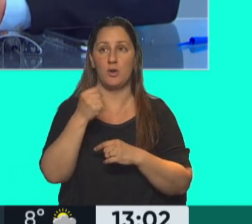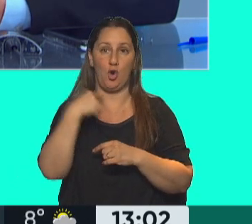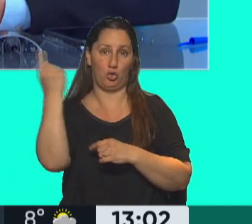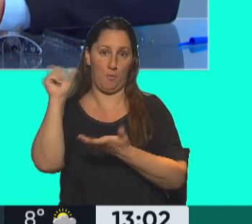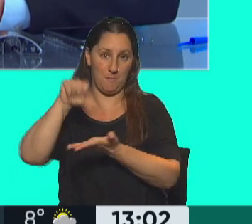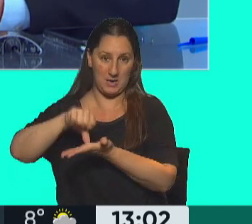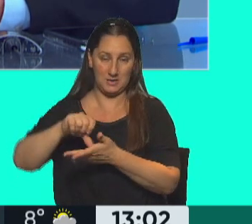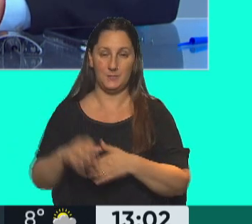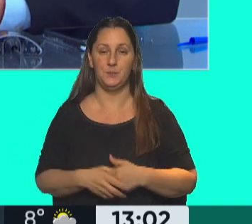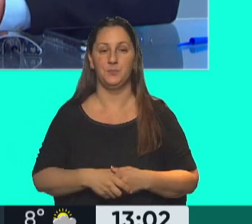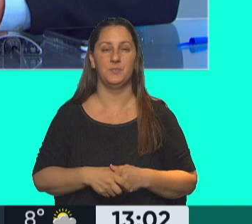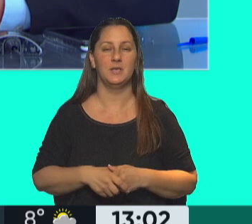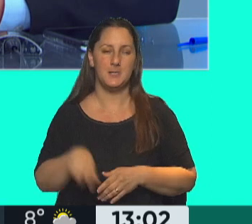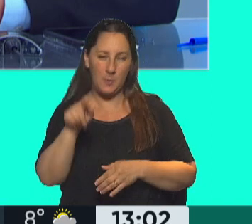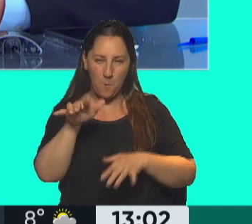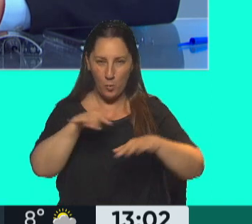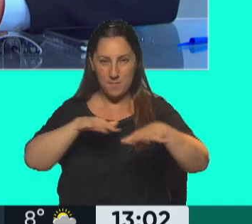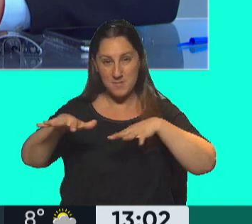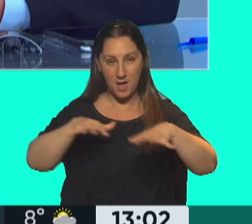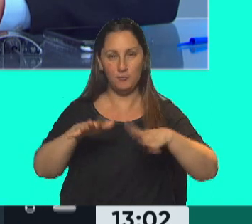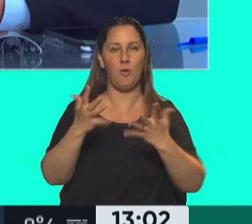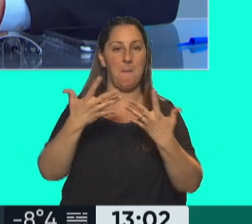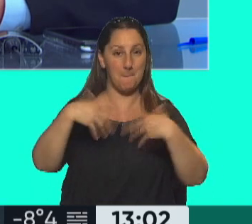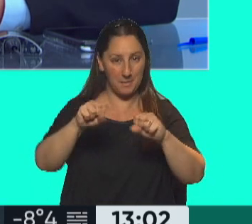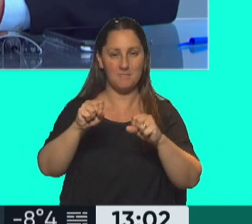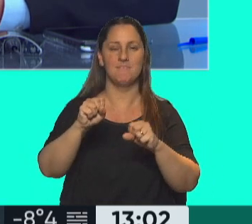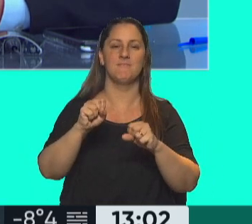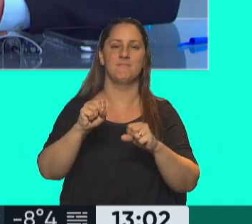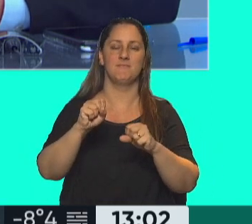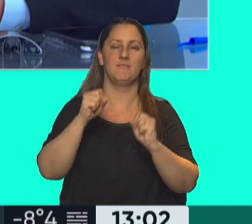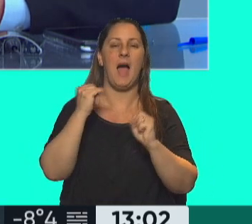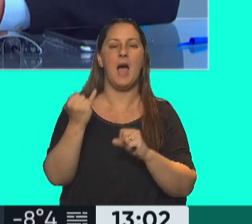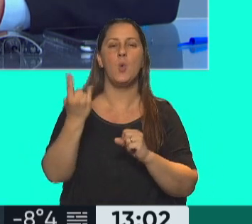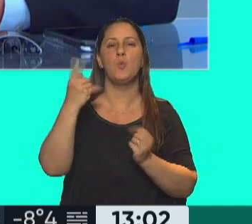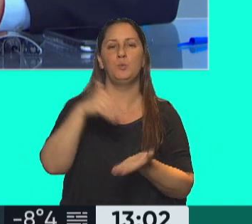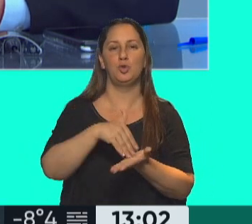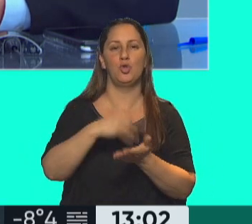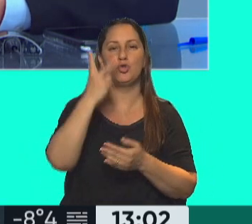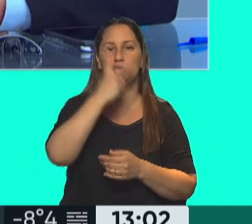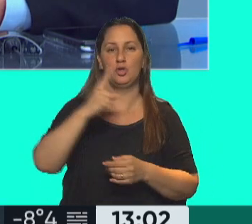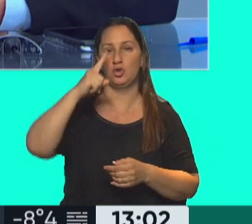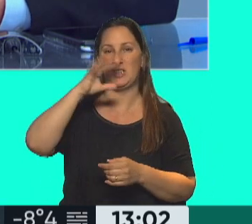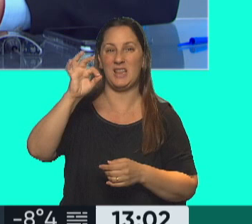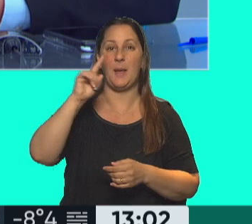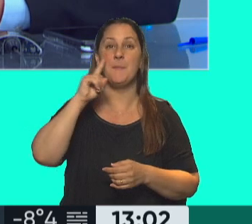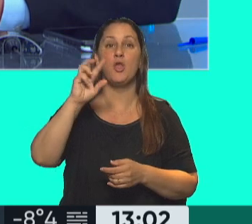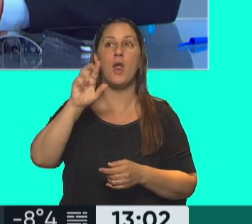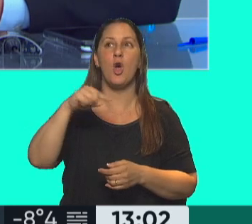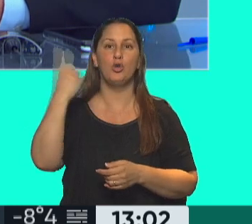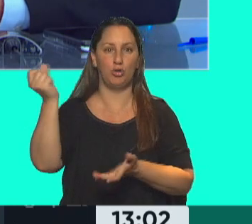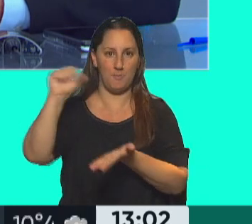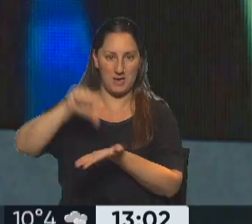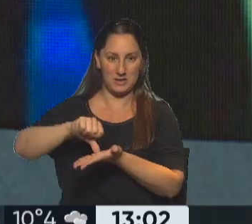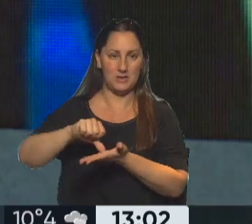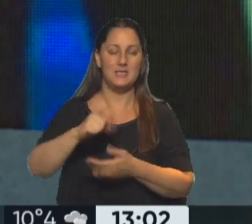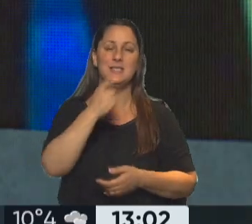Por la operación que se detectó, ya hay detectado a la vez 1.270.000 dólares en el exterior. Y lo que decimos siempre, Rulo,